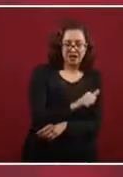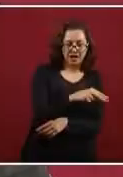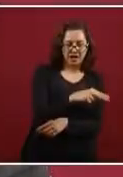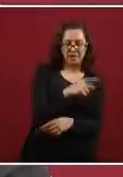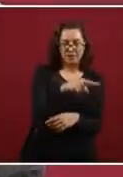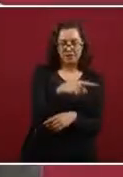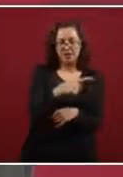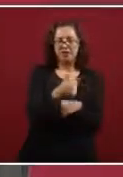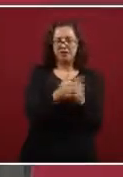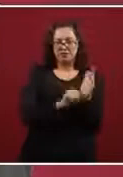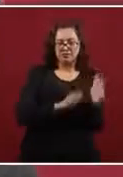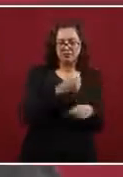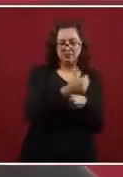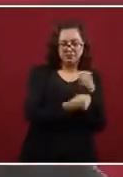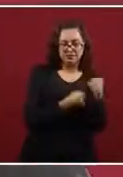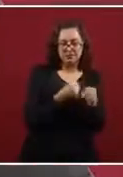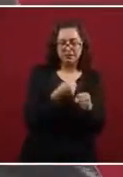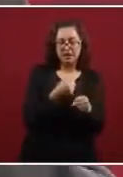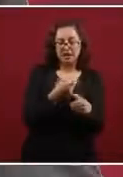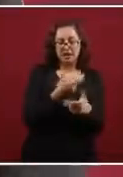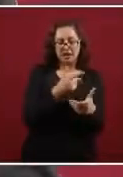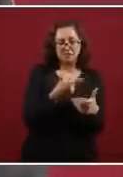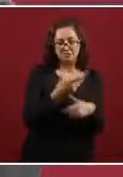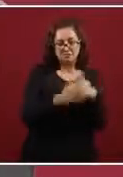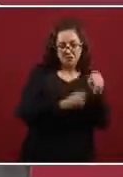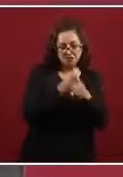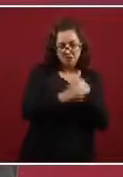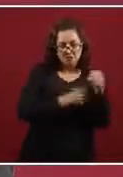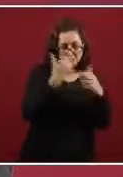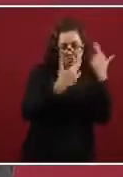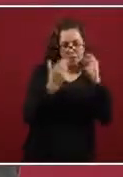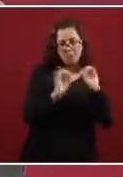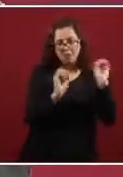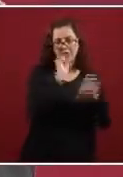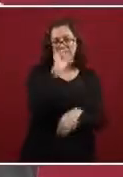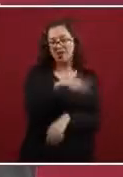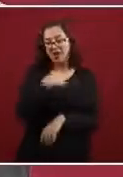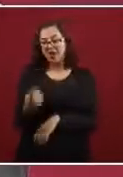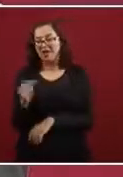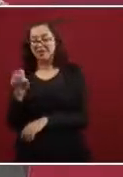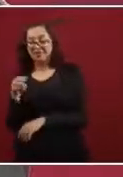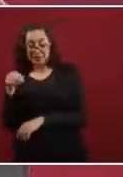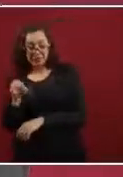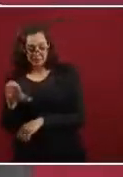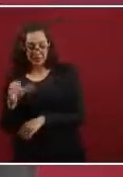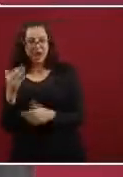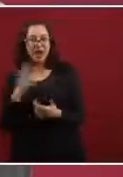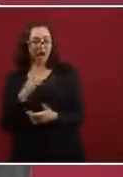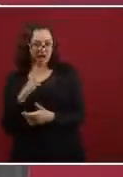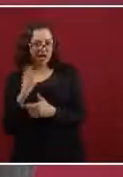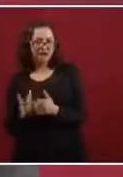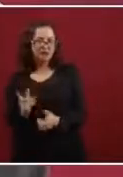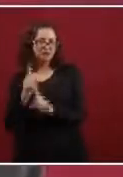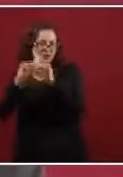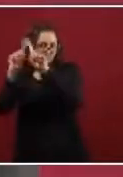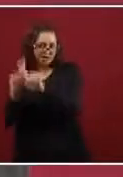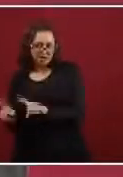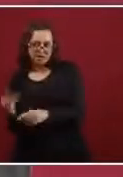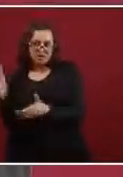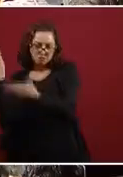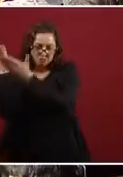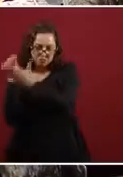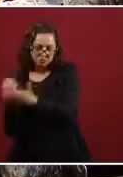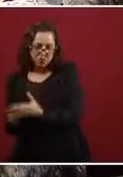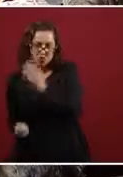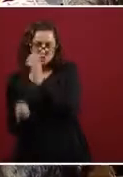6 años. El Telecán no la tenía, no existe el comercio electrónico en el Telecán, por ejemplo. Esperemos que en el futuro